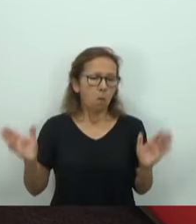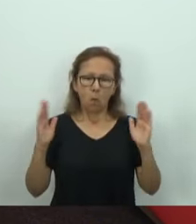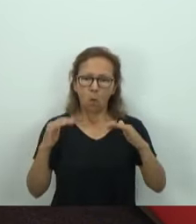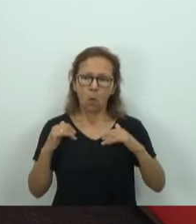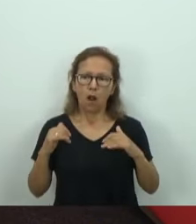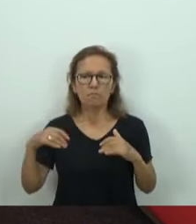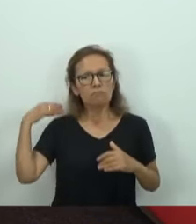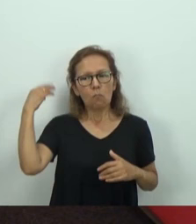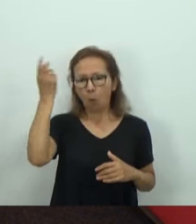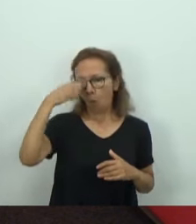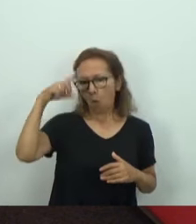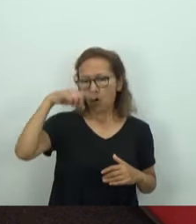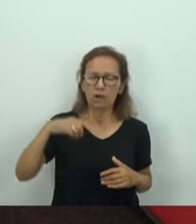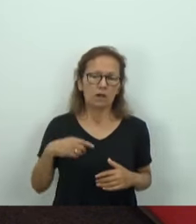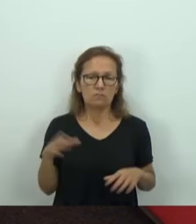por pecado,